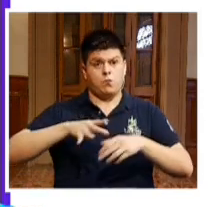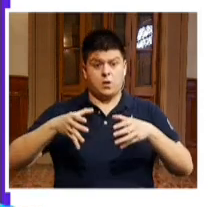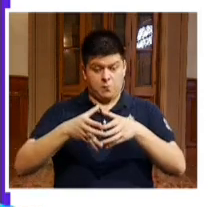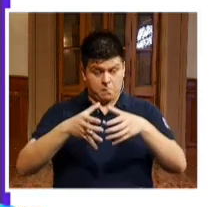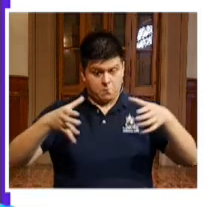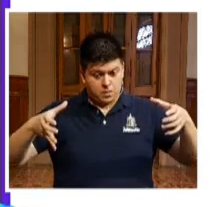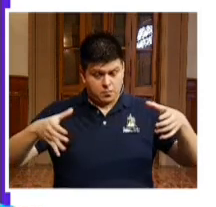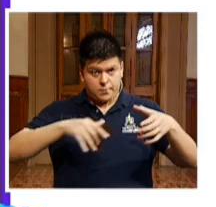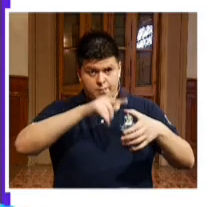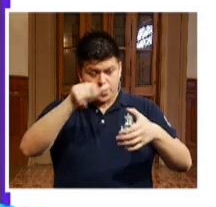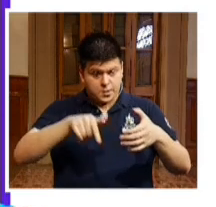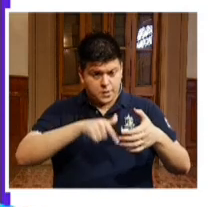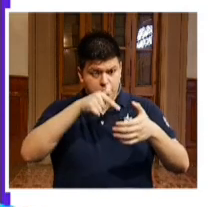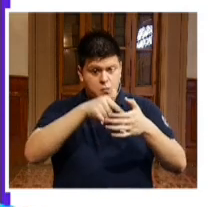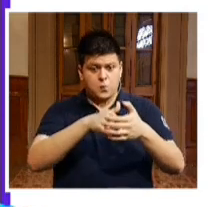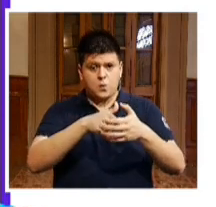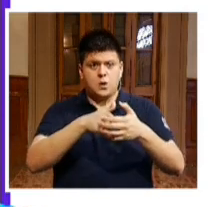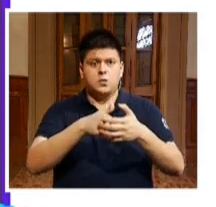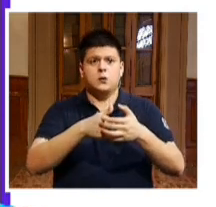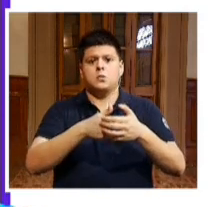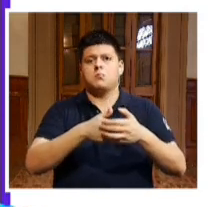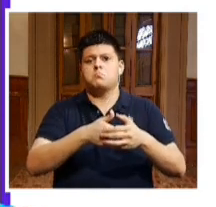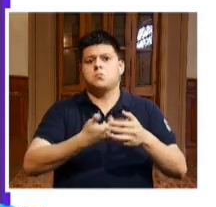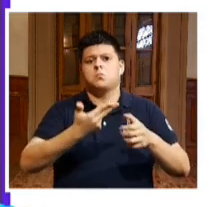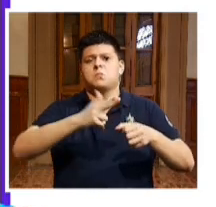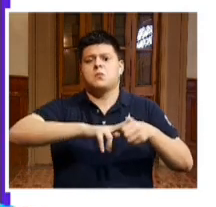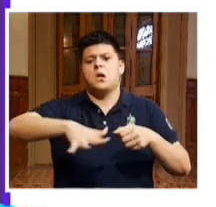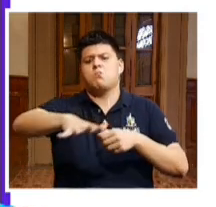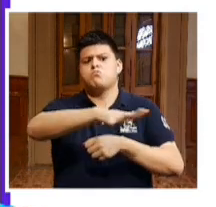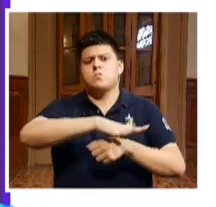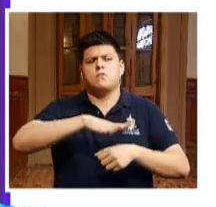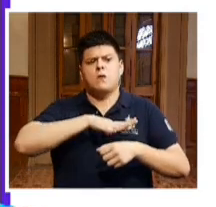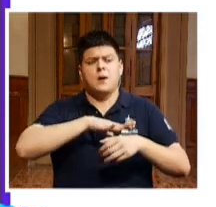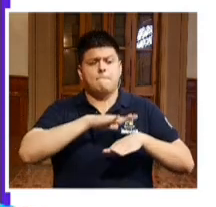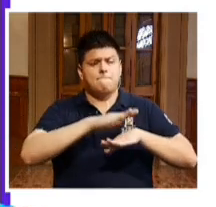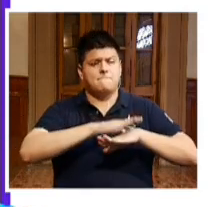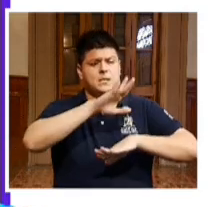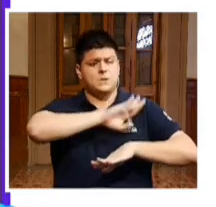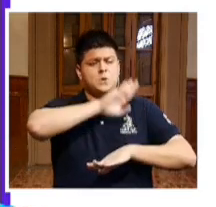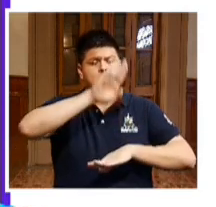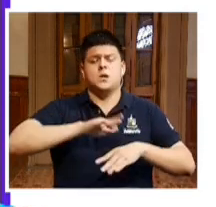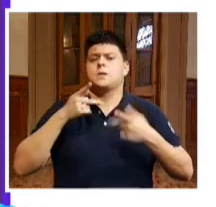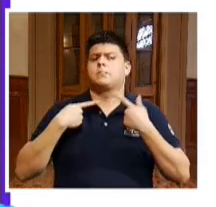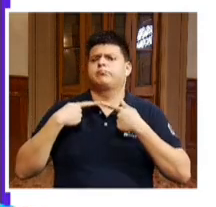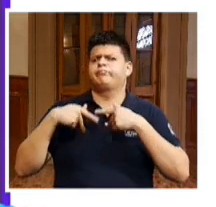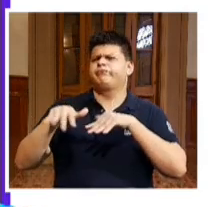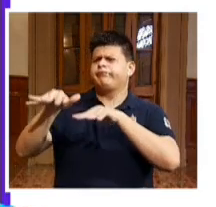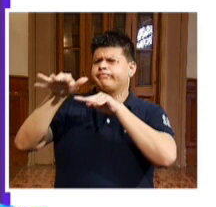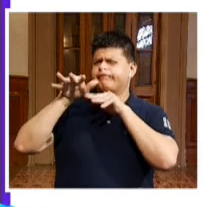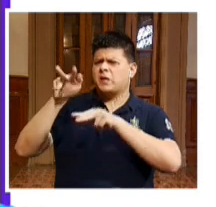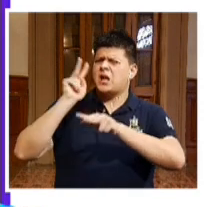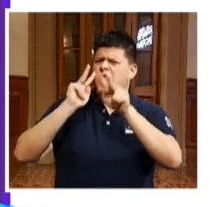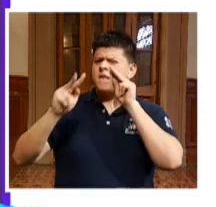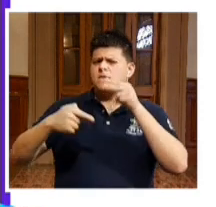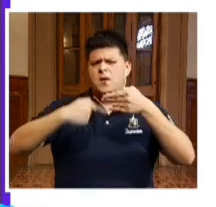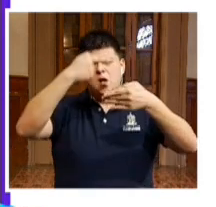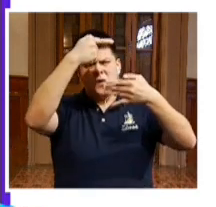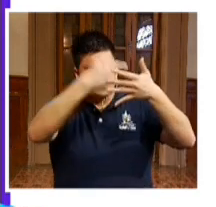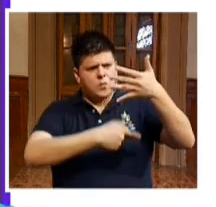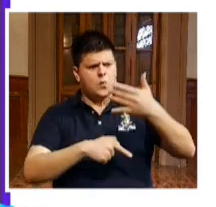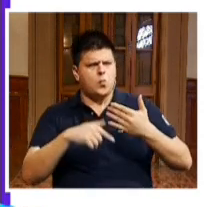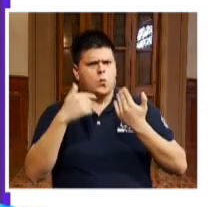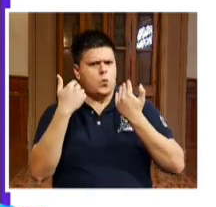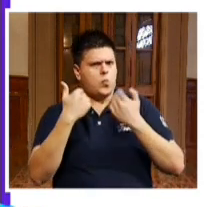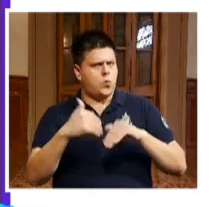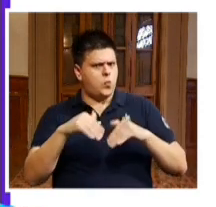Concentradas casi todas ellas en hospitales públicos, y vean cómo llama la atención que hay una cantidad